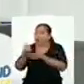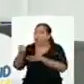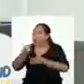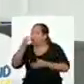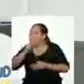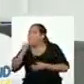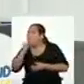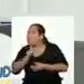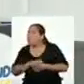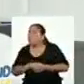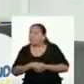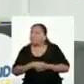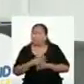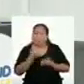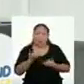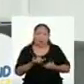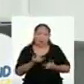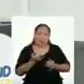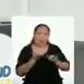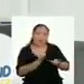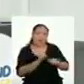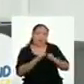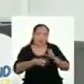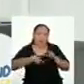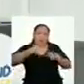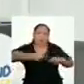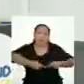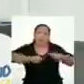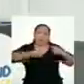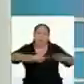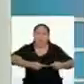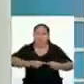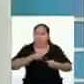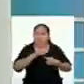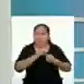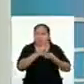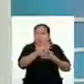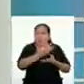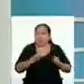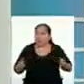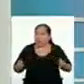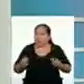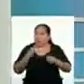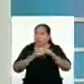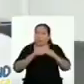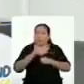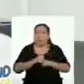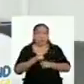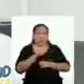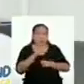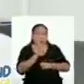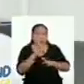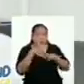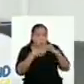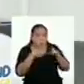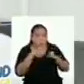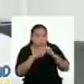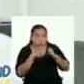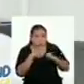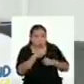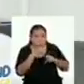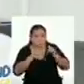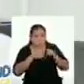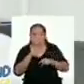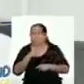ahora, solamente tengo la llanta. Por eso necesito el dinero. ¿Qué lo has conversado con tu primo? No, de